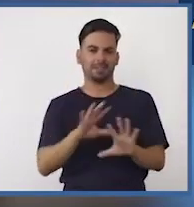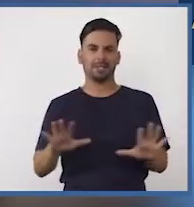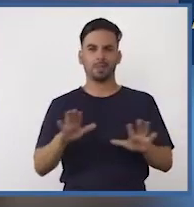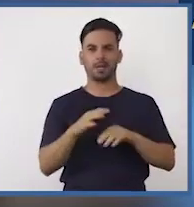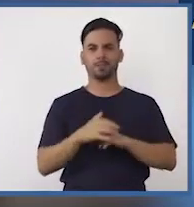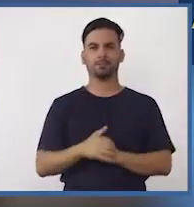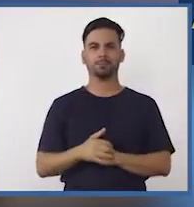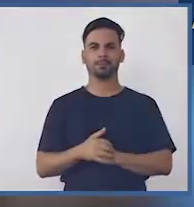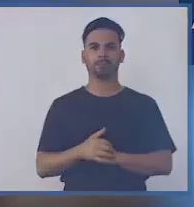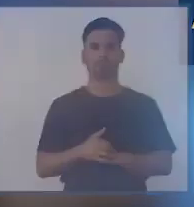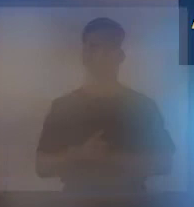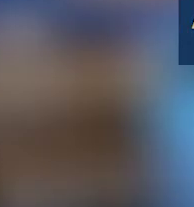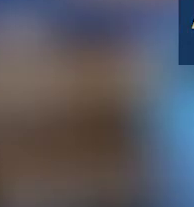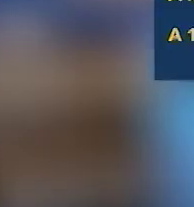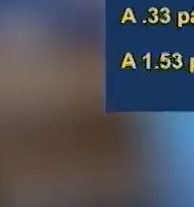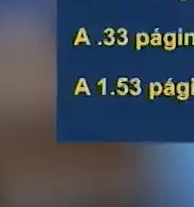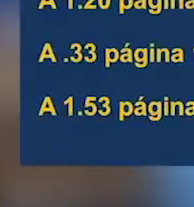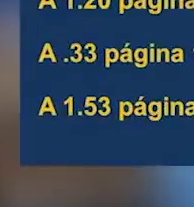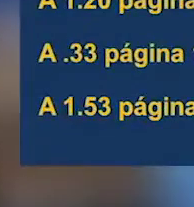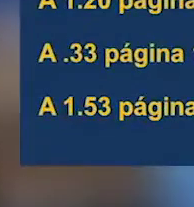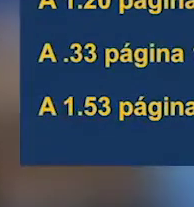ayuda.